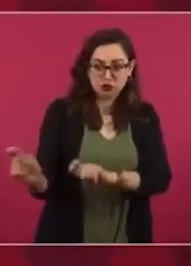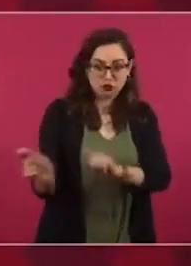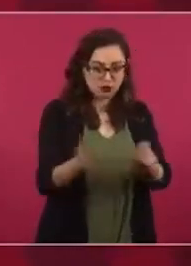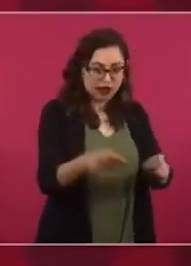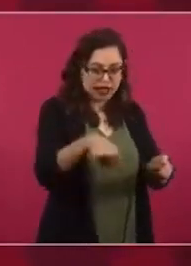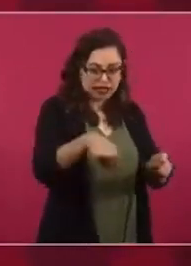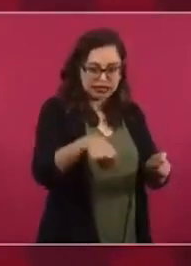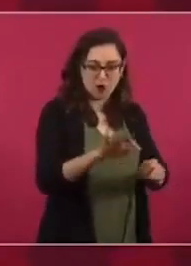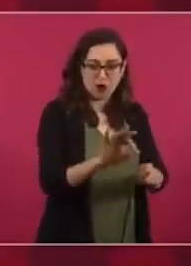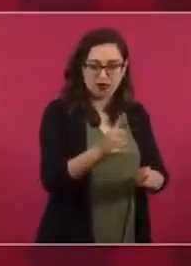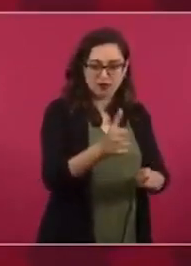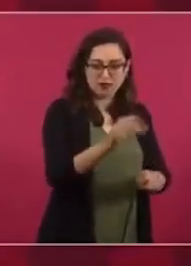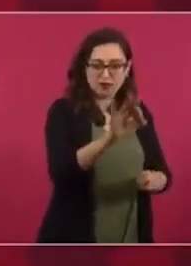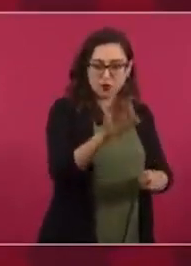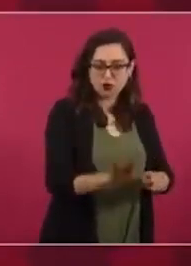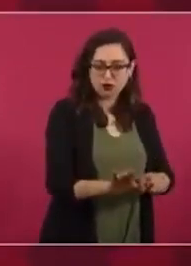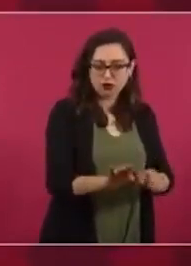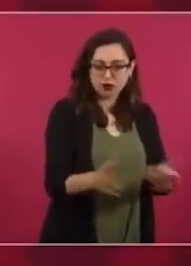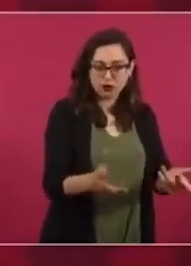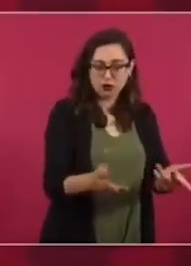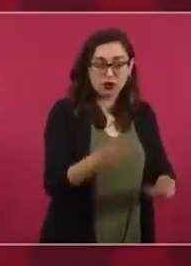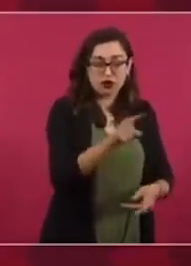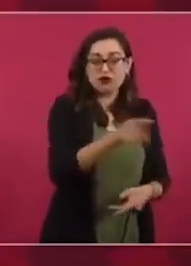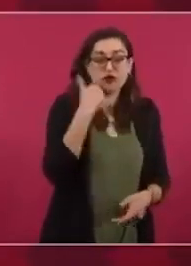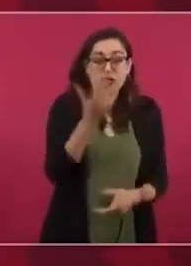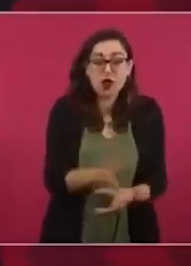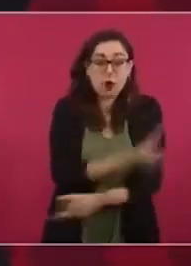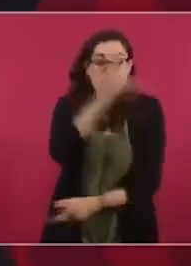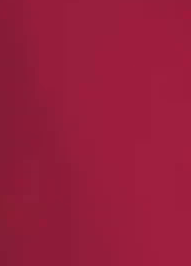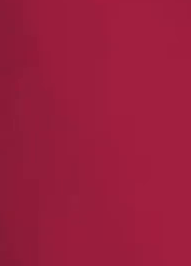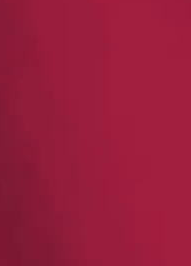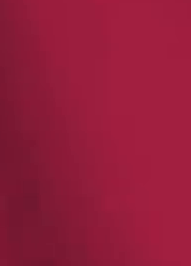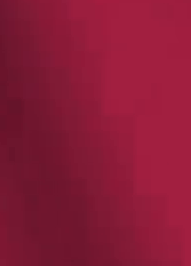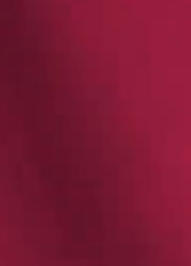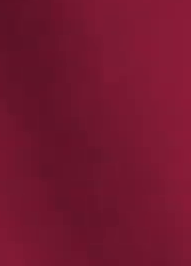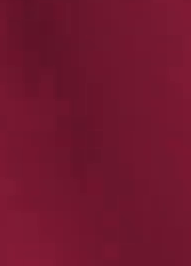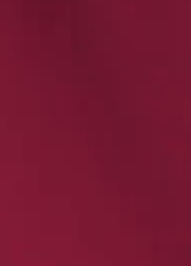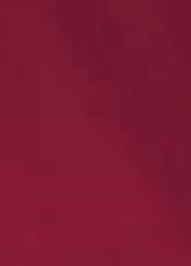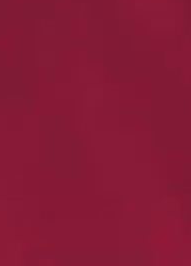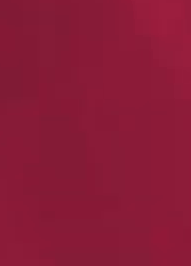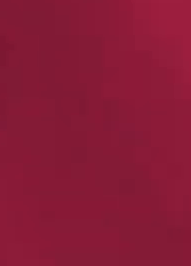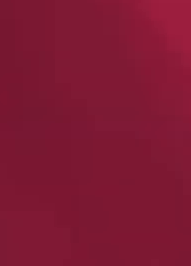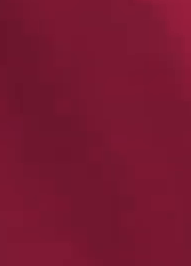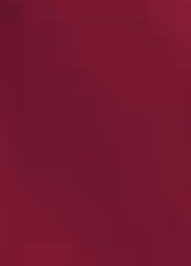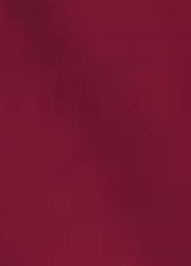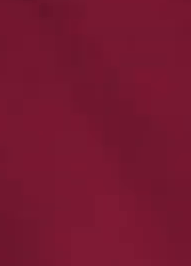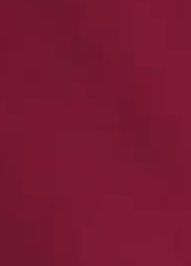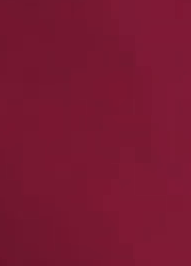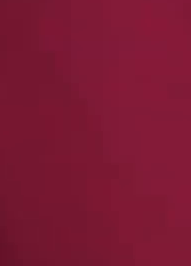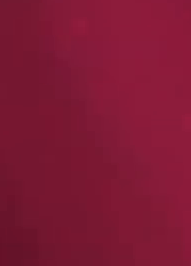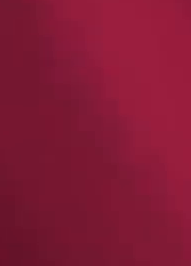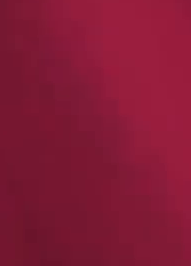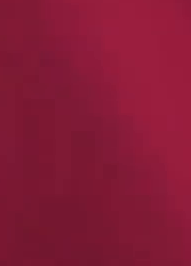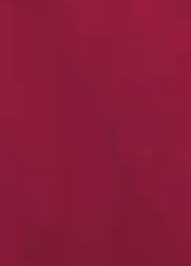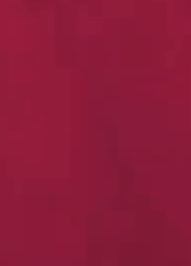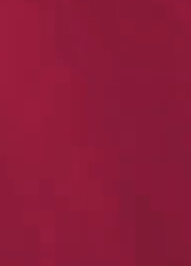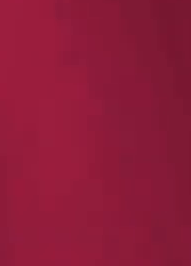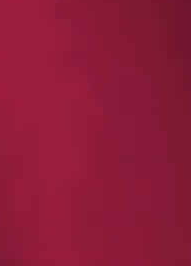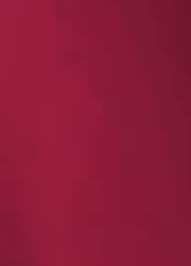Entonces, ¿qué quieren? ¿No tienen llenadera? Gobierno de México.